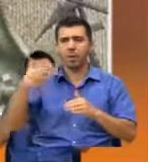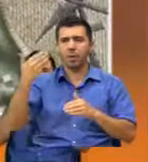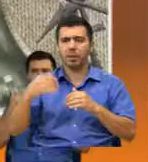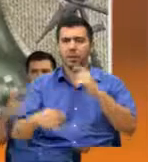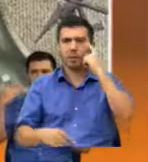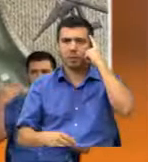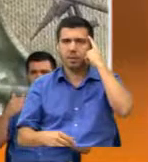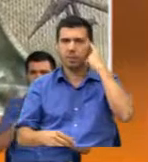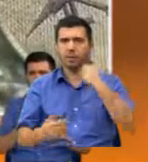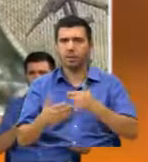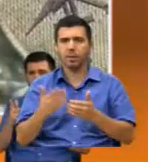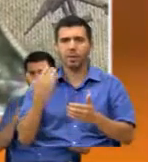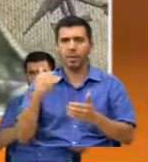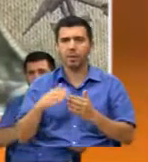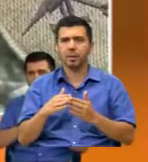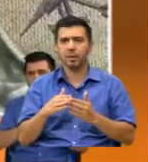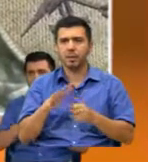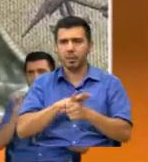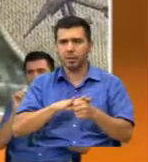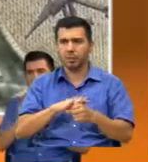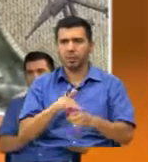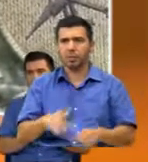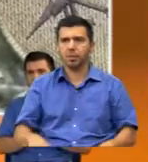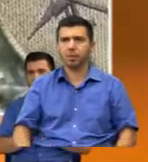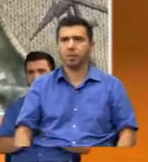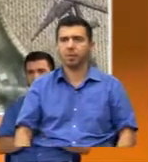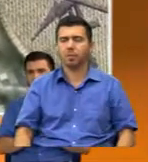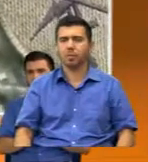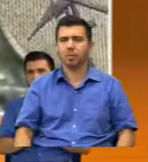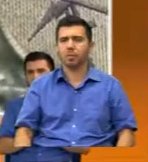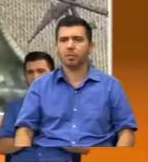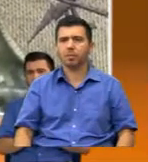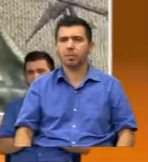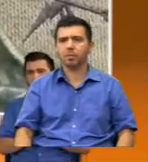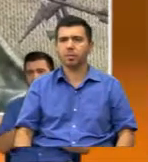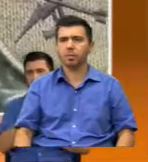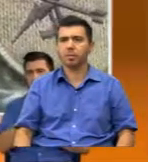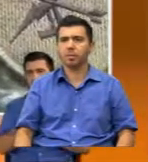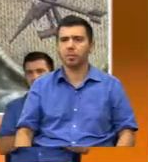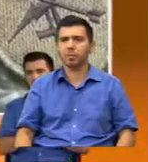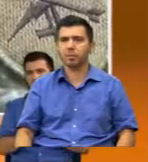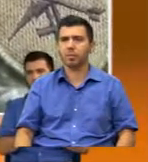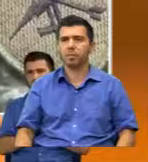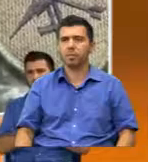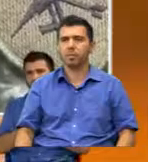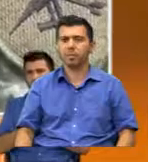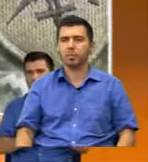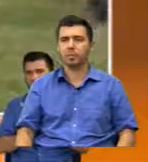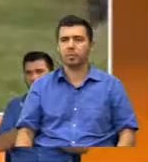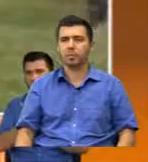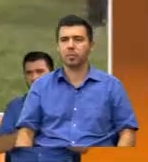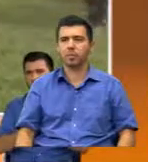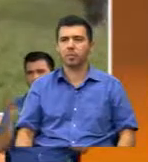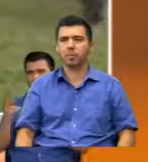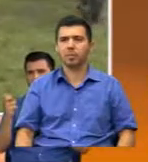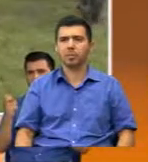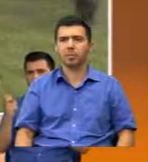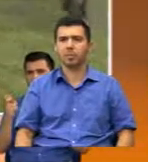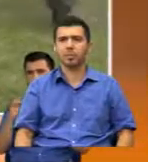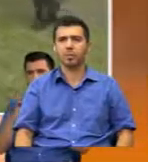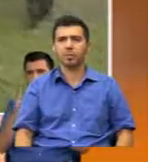de esta situación o de procesos que hemos llevado al secuestro extorsivo de algunos casos del año pasado